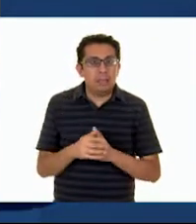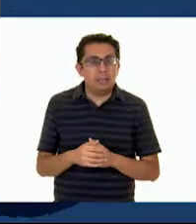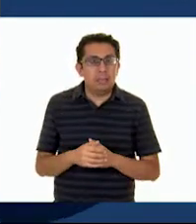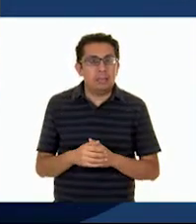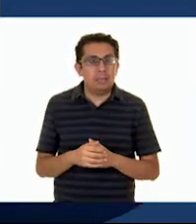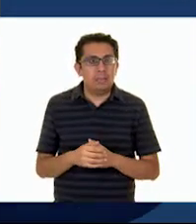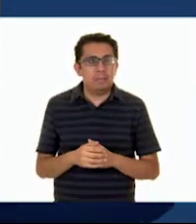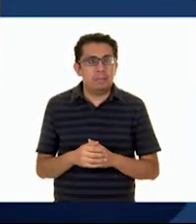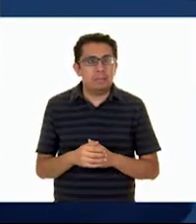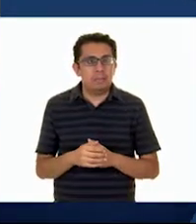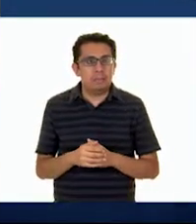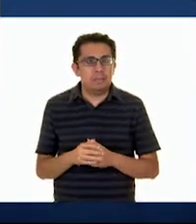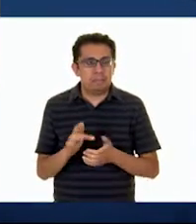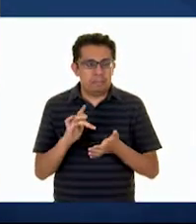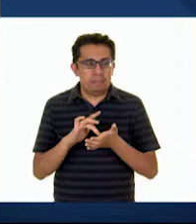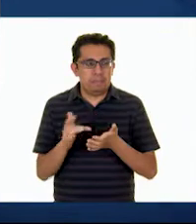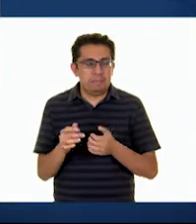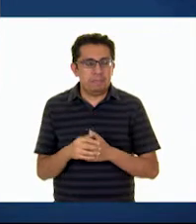¡Gracias!